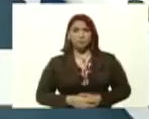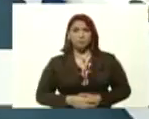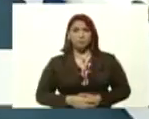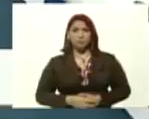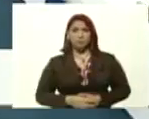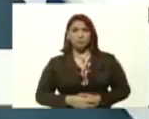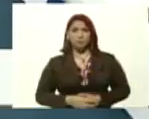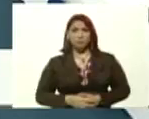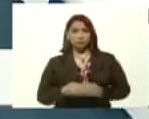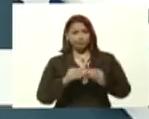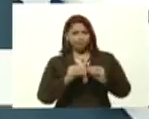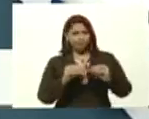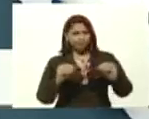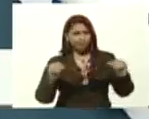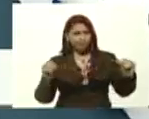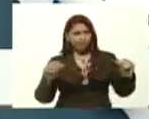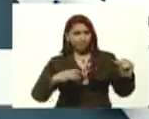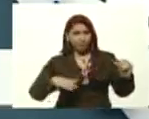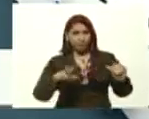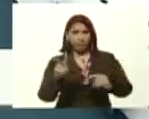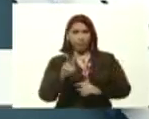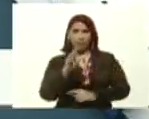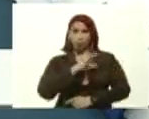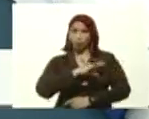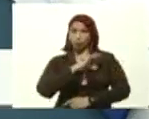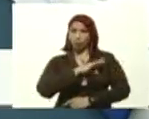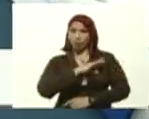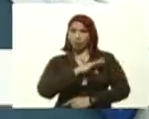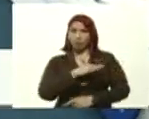en lo territorial, en lo social.